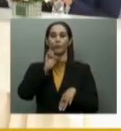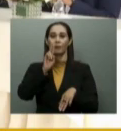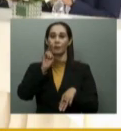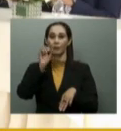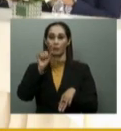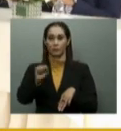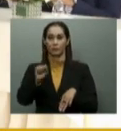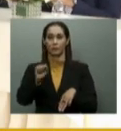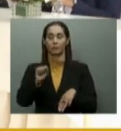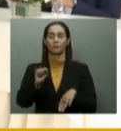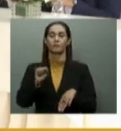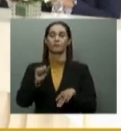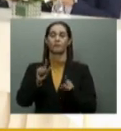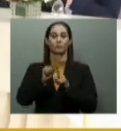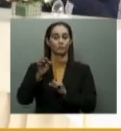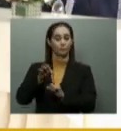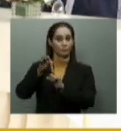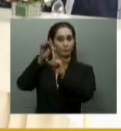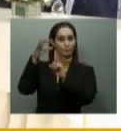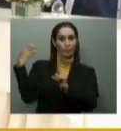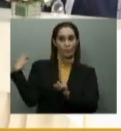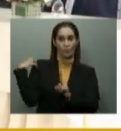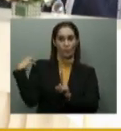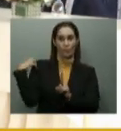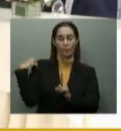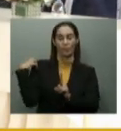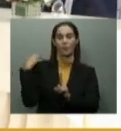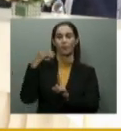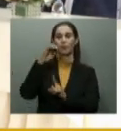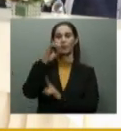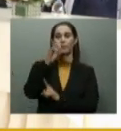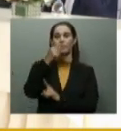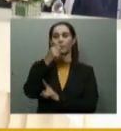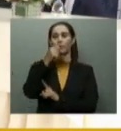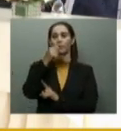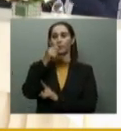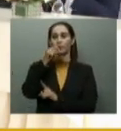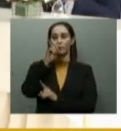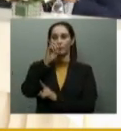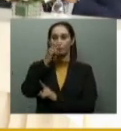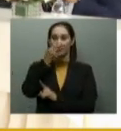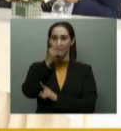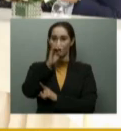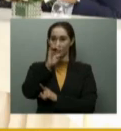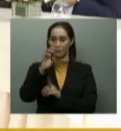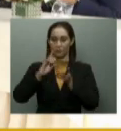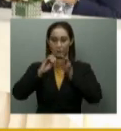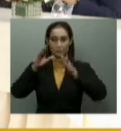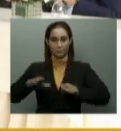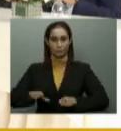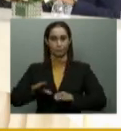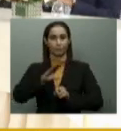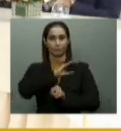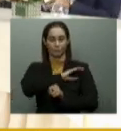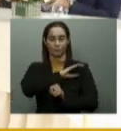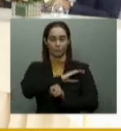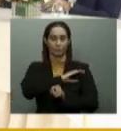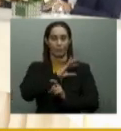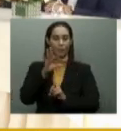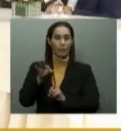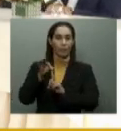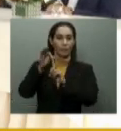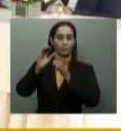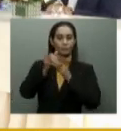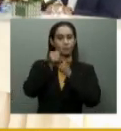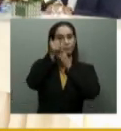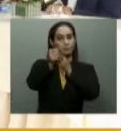que si le da a los dos mil pesos lo deja ir en el horario que queda que se le da a los 500 para comido para el desayuno jefe que no hay y este tipo de cosas